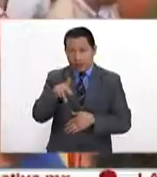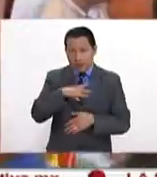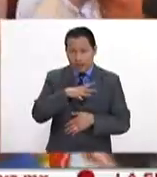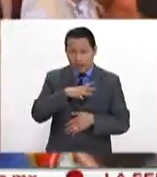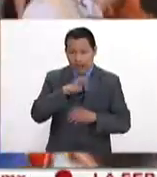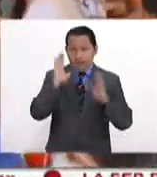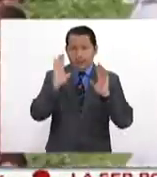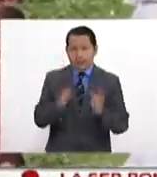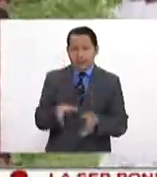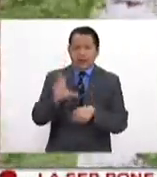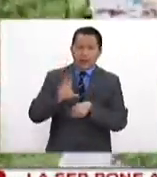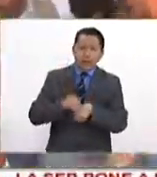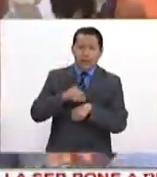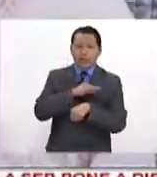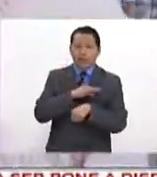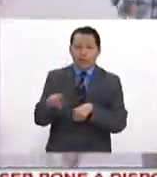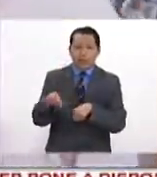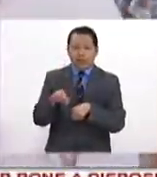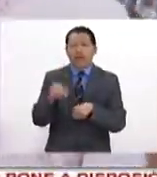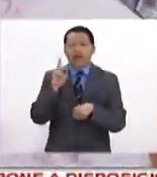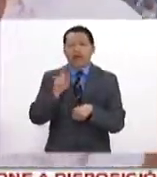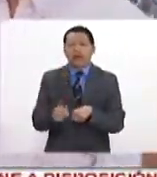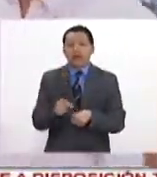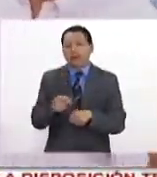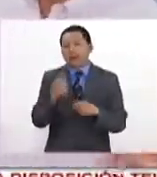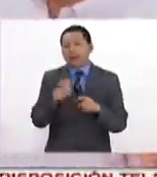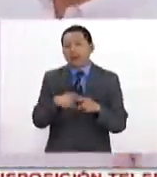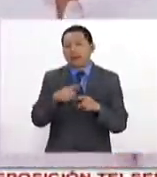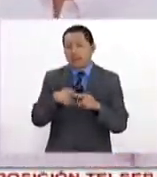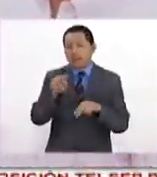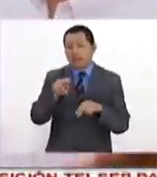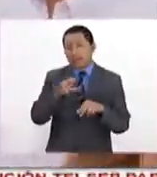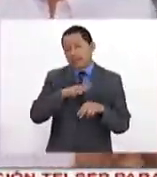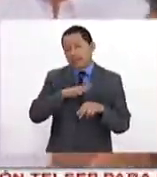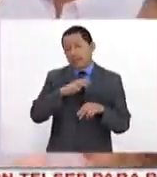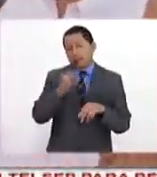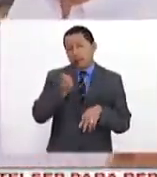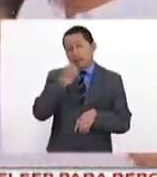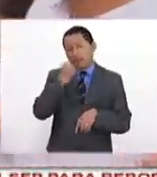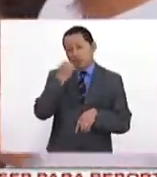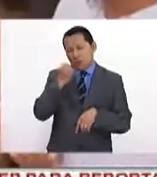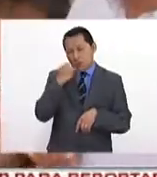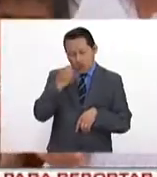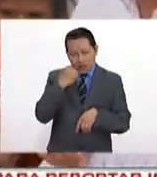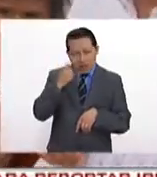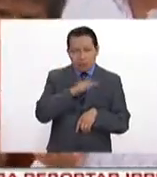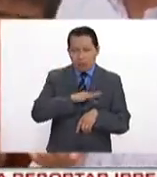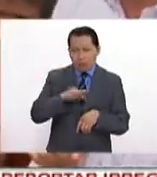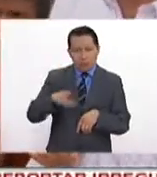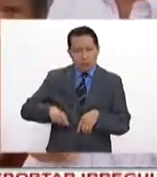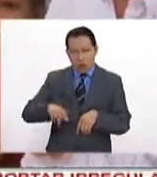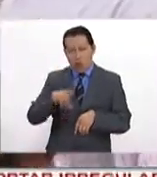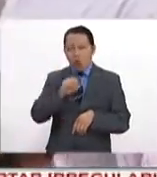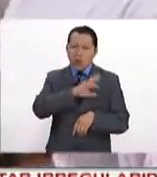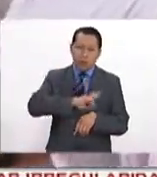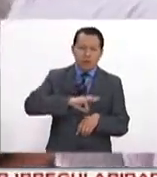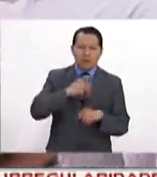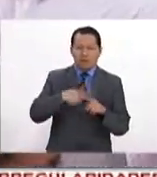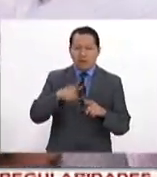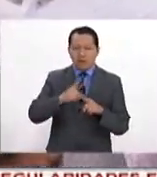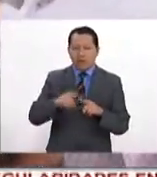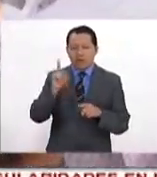ya autorizó el reinicio a clases en los distintos niveles educativos públicos y privados, una vez que